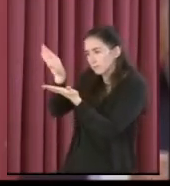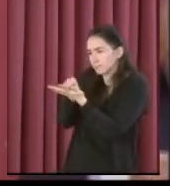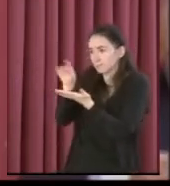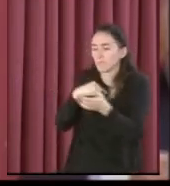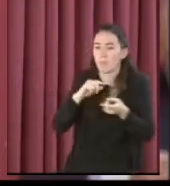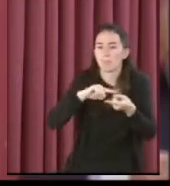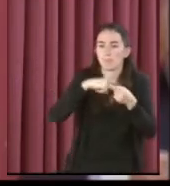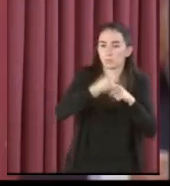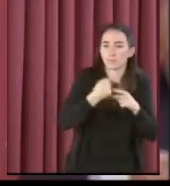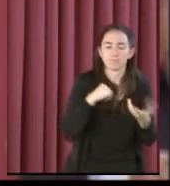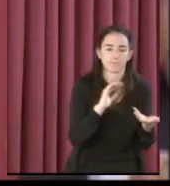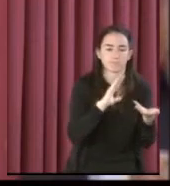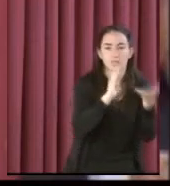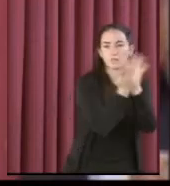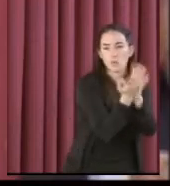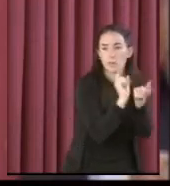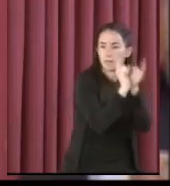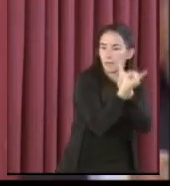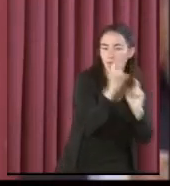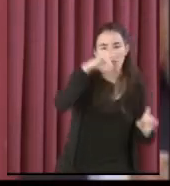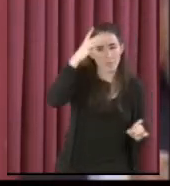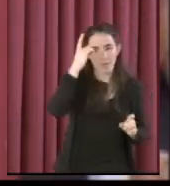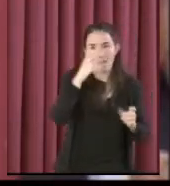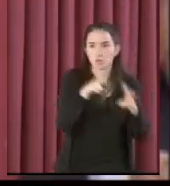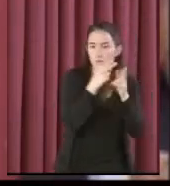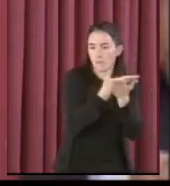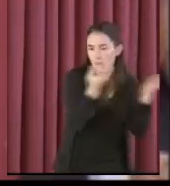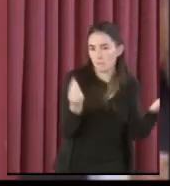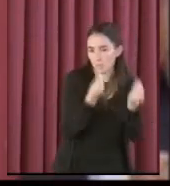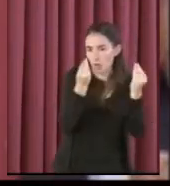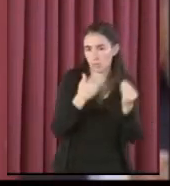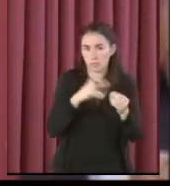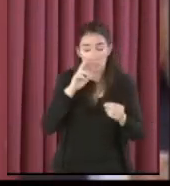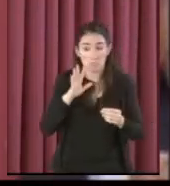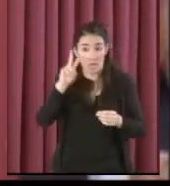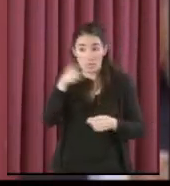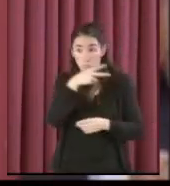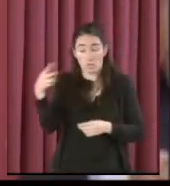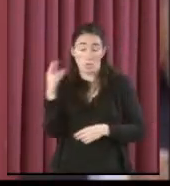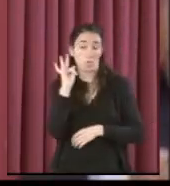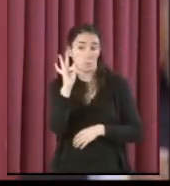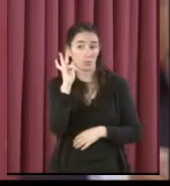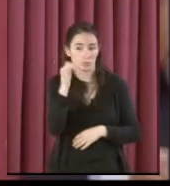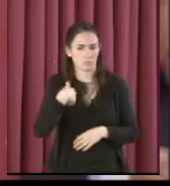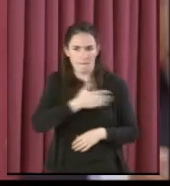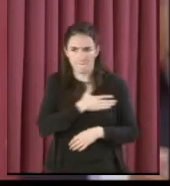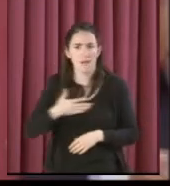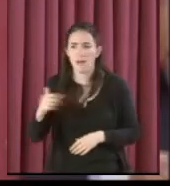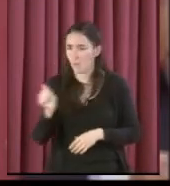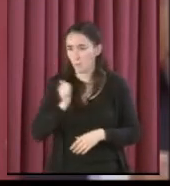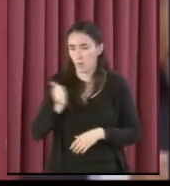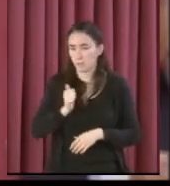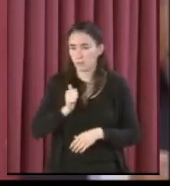de transformación e innovación de dimensiones sobresalientes que estamos decididos a aprovechar. Pero tiene sobre todo